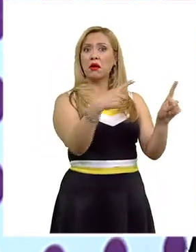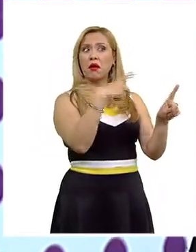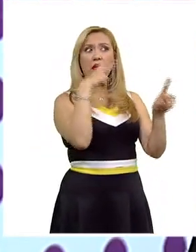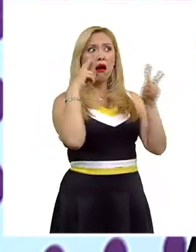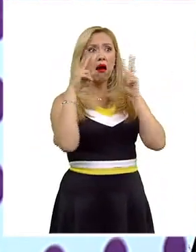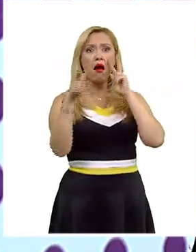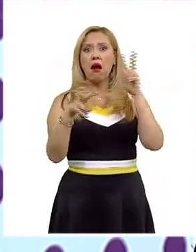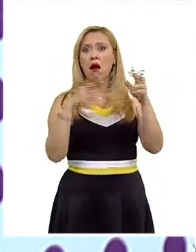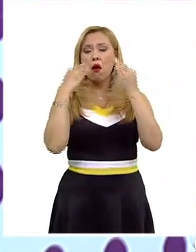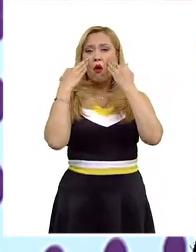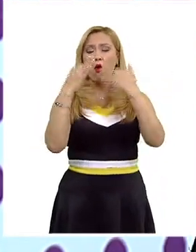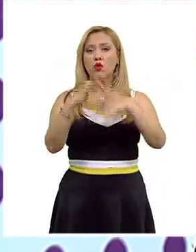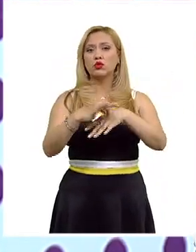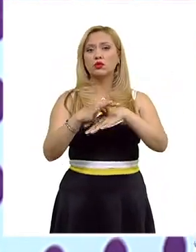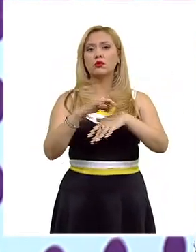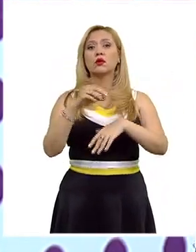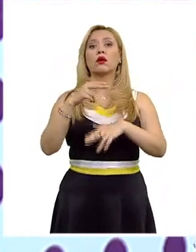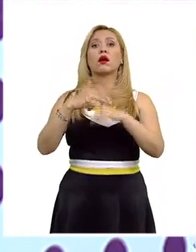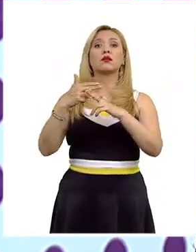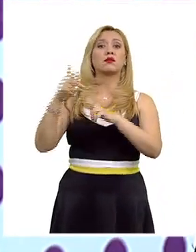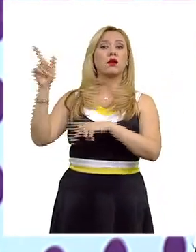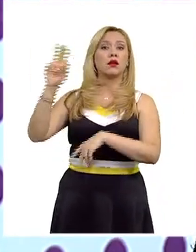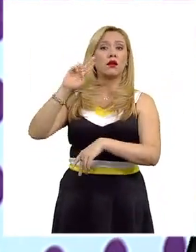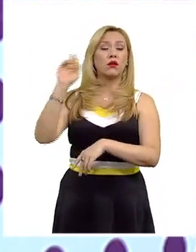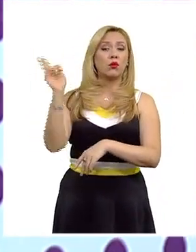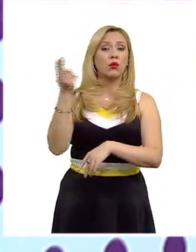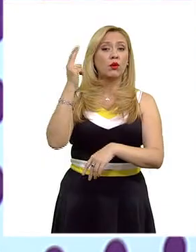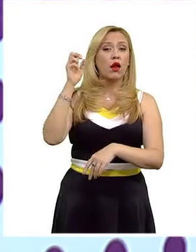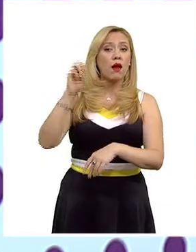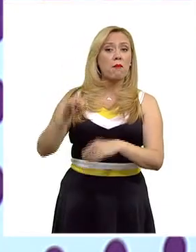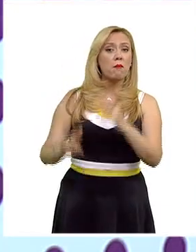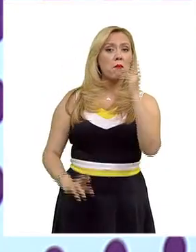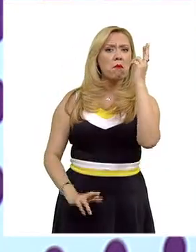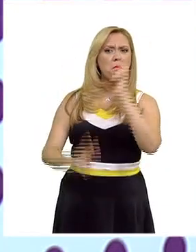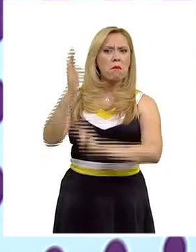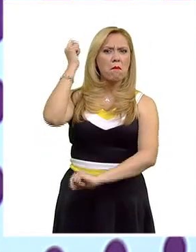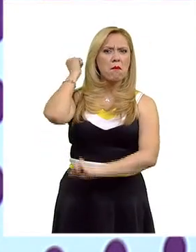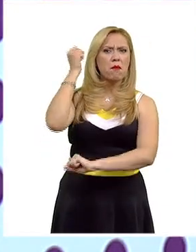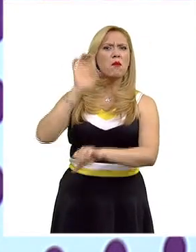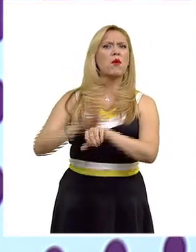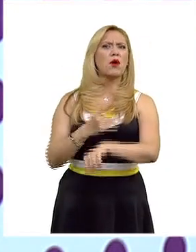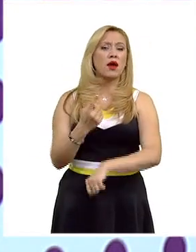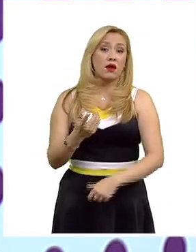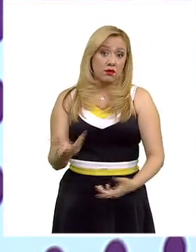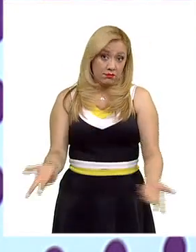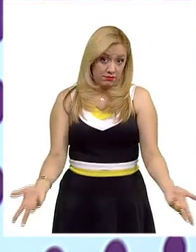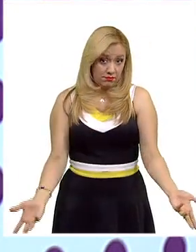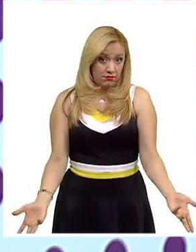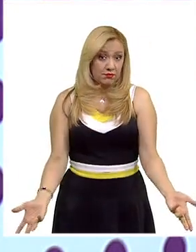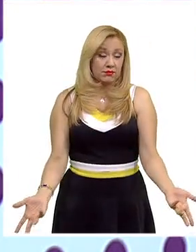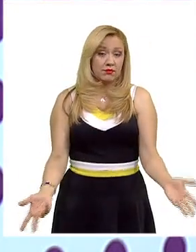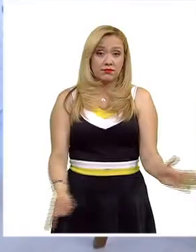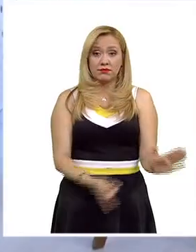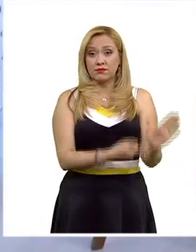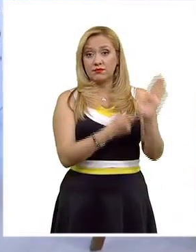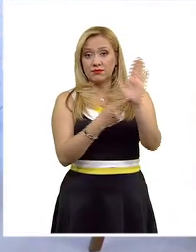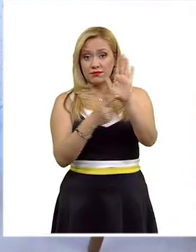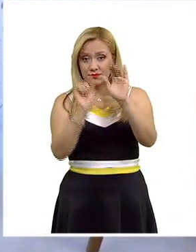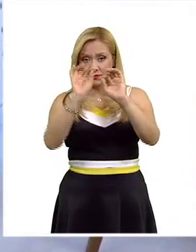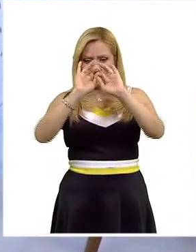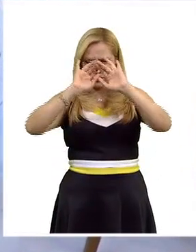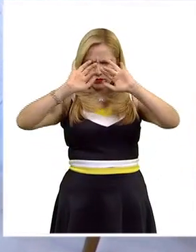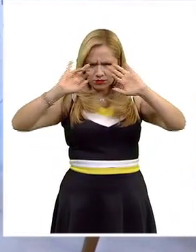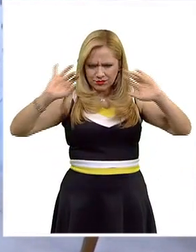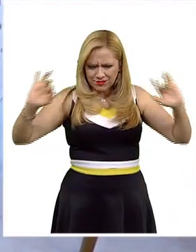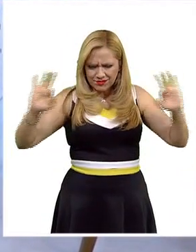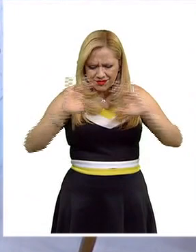universidades paradas, en el caso de la UNAM, muchos paros. Creo que estamos ante un momento de desmontar, de desmontaje